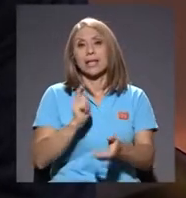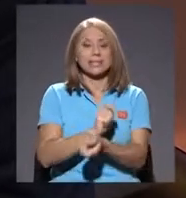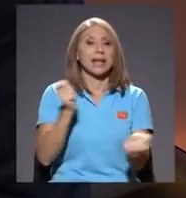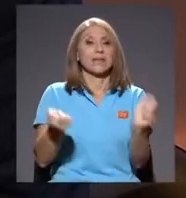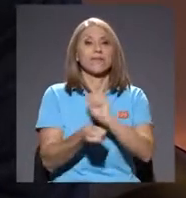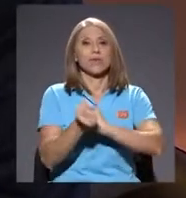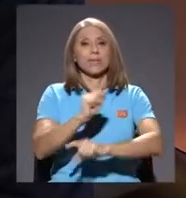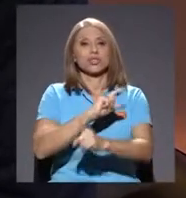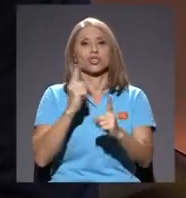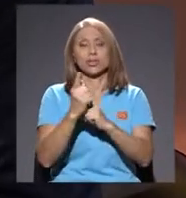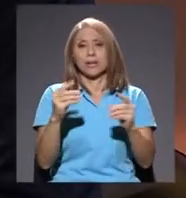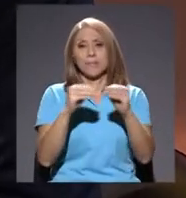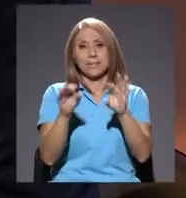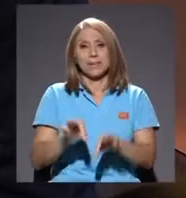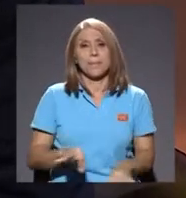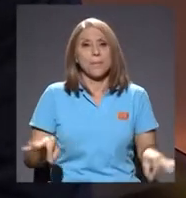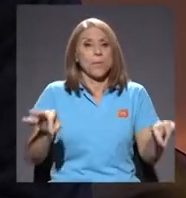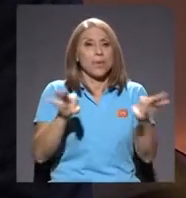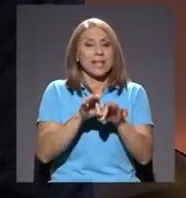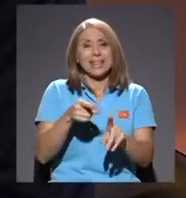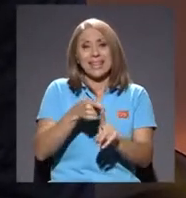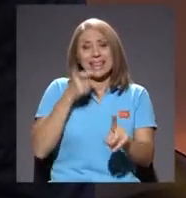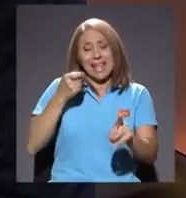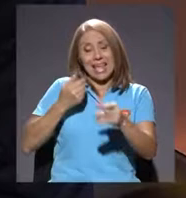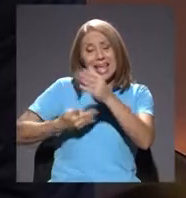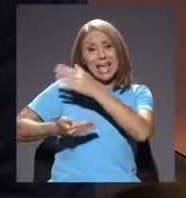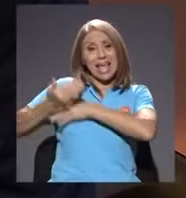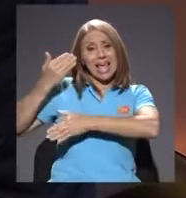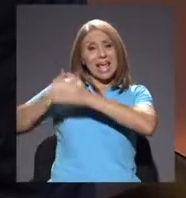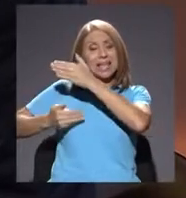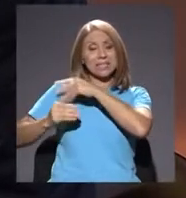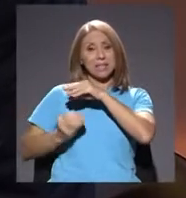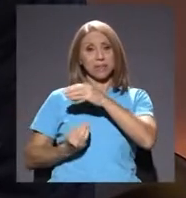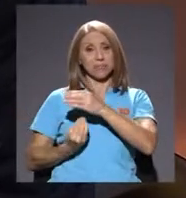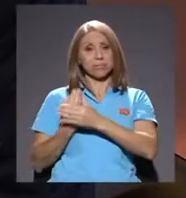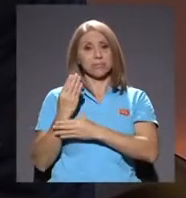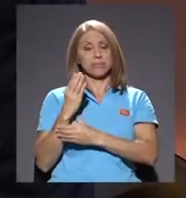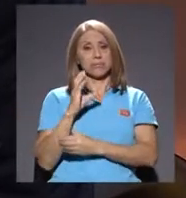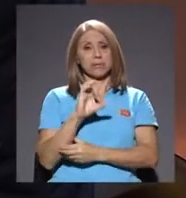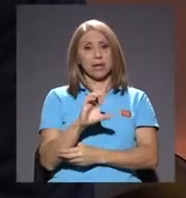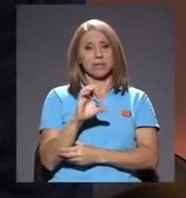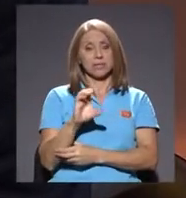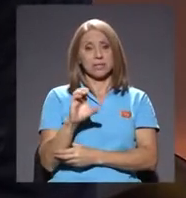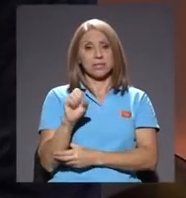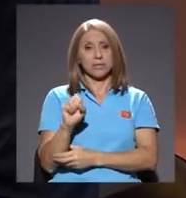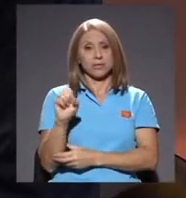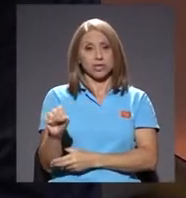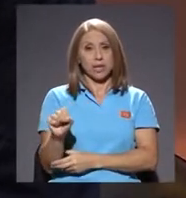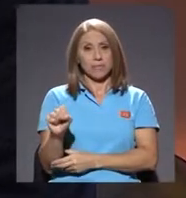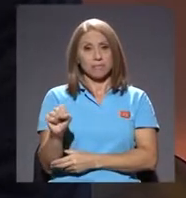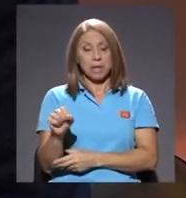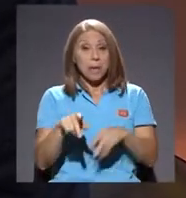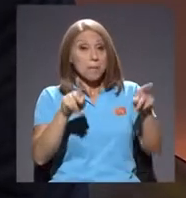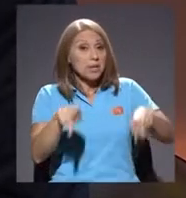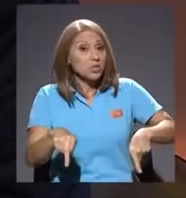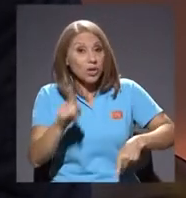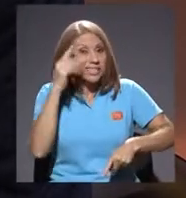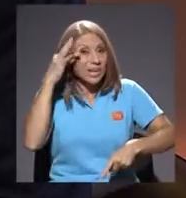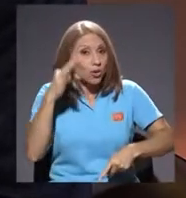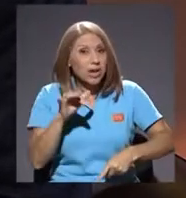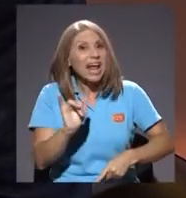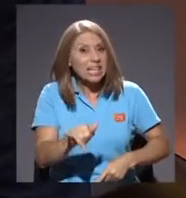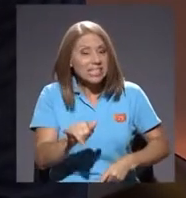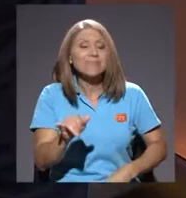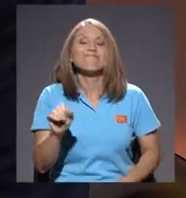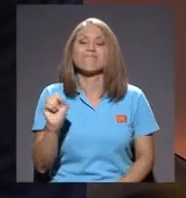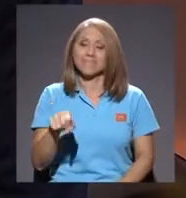más importante desde la creación de la caja del seguro social los que no lo creen así por lo menos en materia de pensiones y lo es